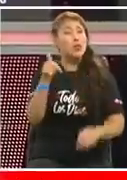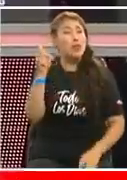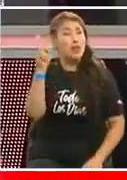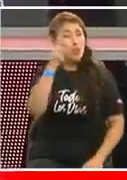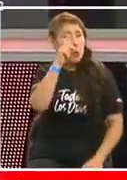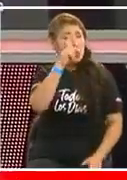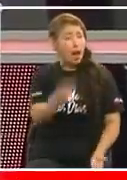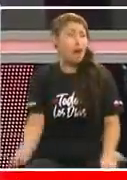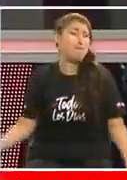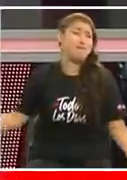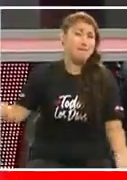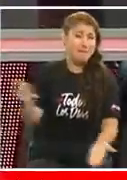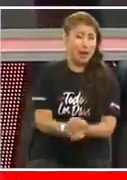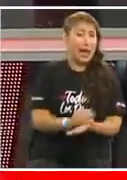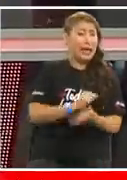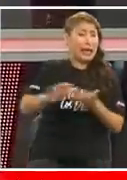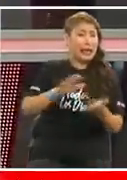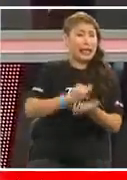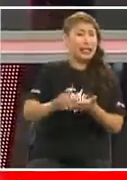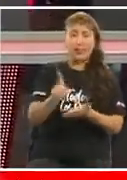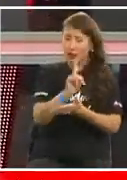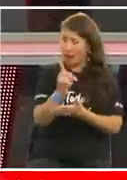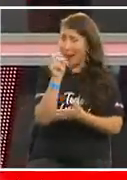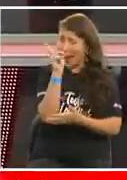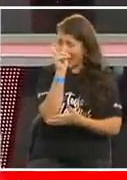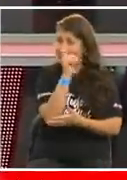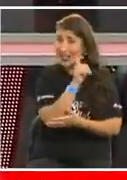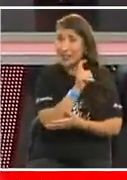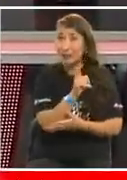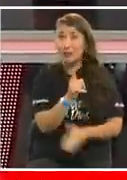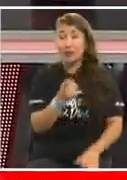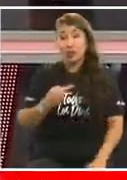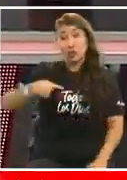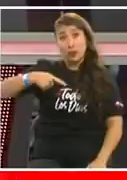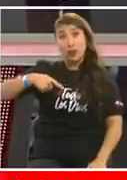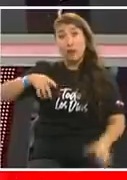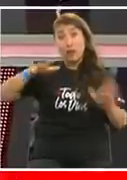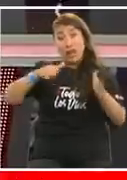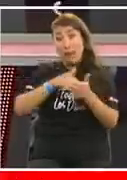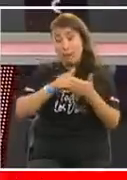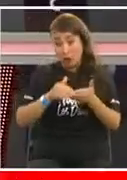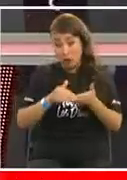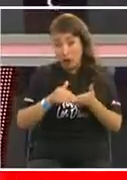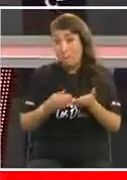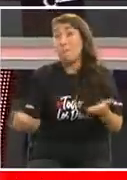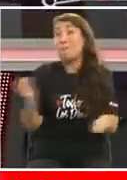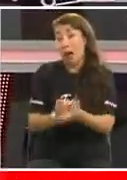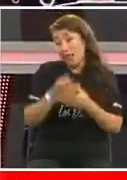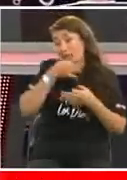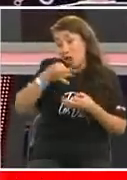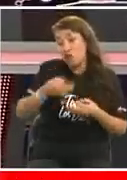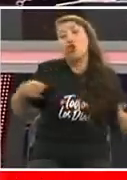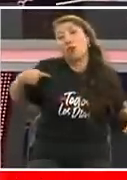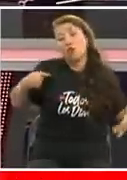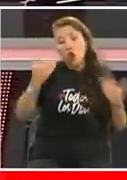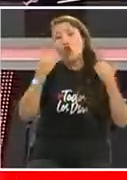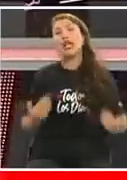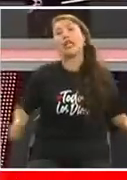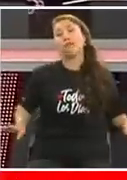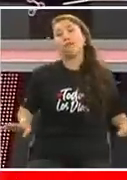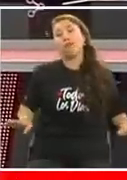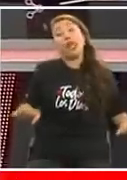dificultad, o sea, esto tan gratis no va a salir. O sea, si podemos poner 10 millones más por lo que acabo de decir, yo los pondría,